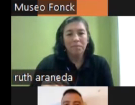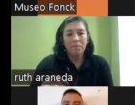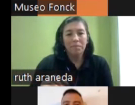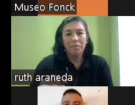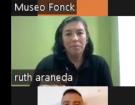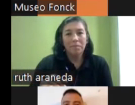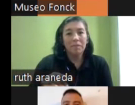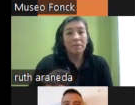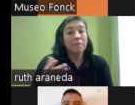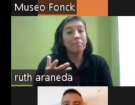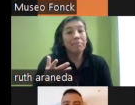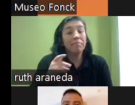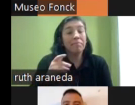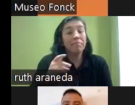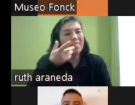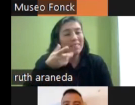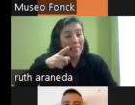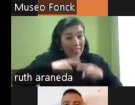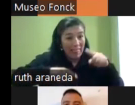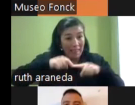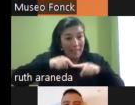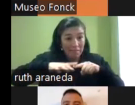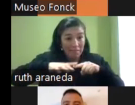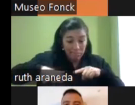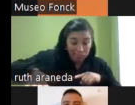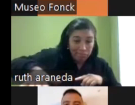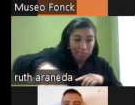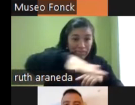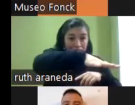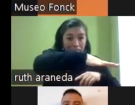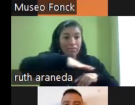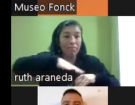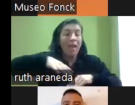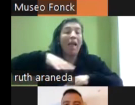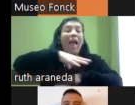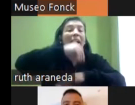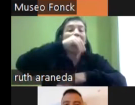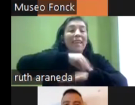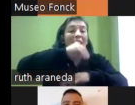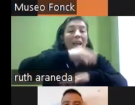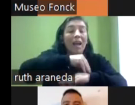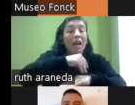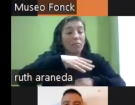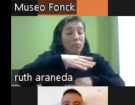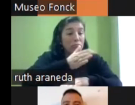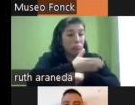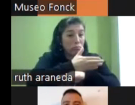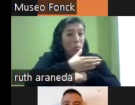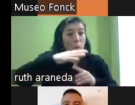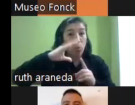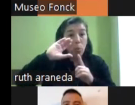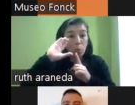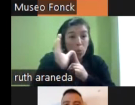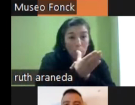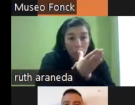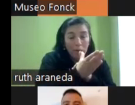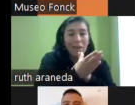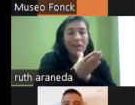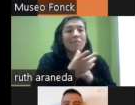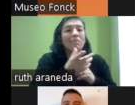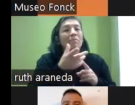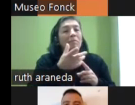en términos geográficos, Arica y su cultura está involucrada o